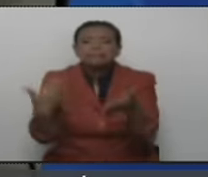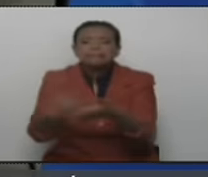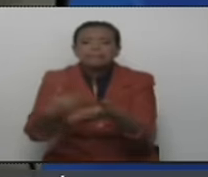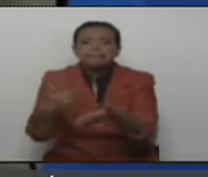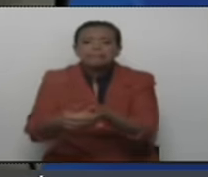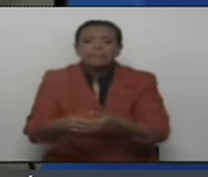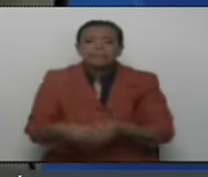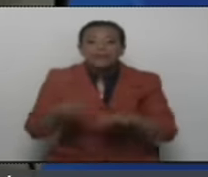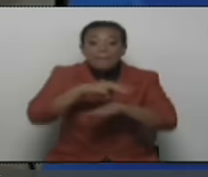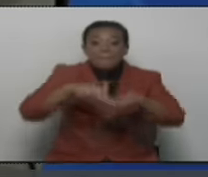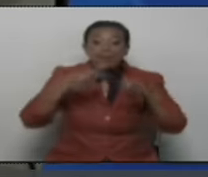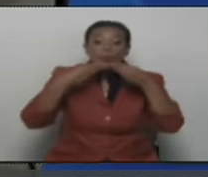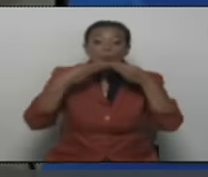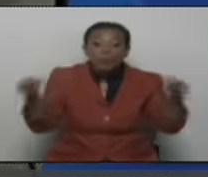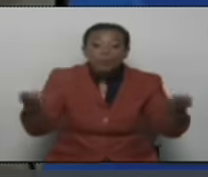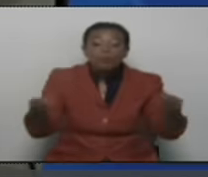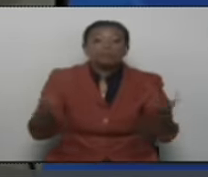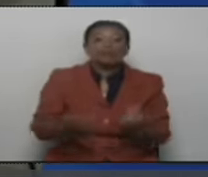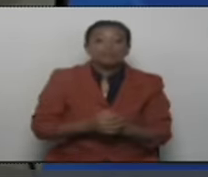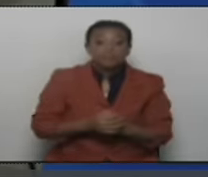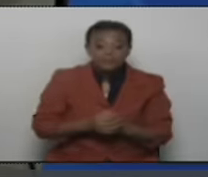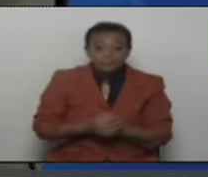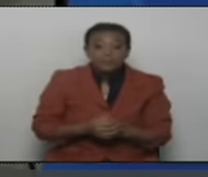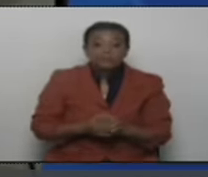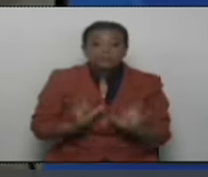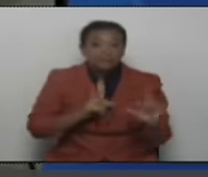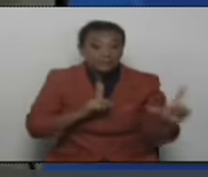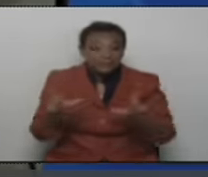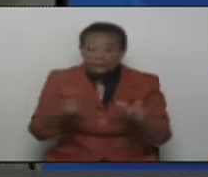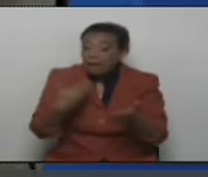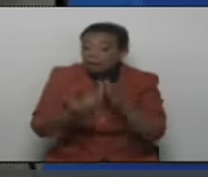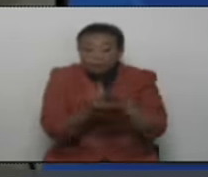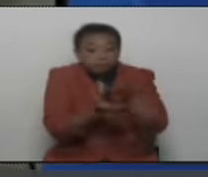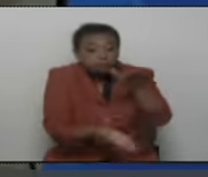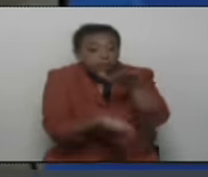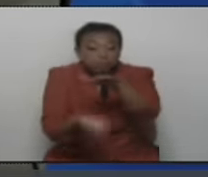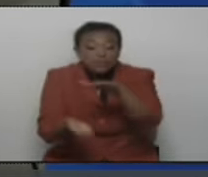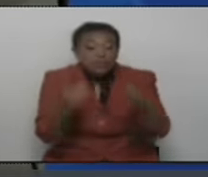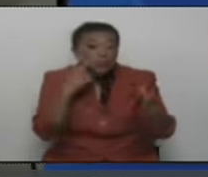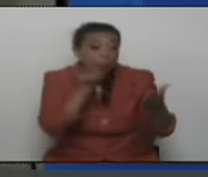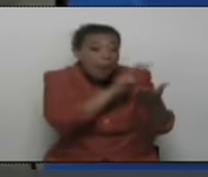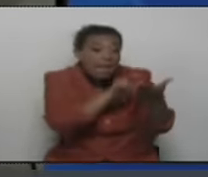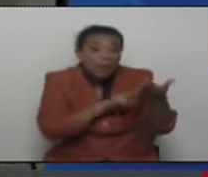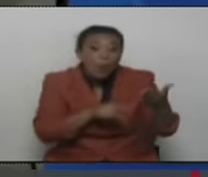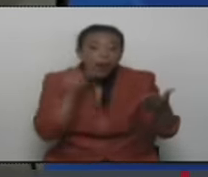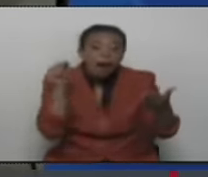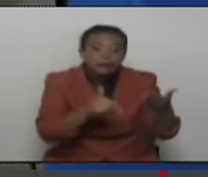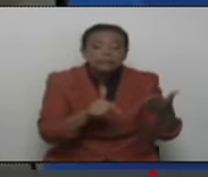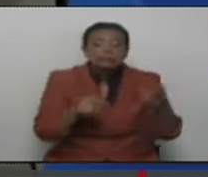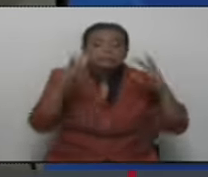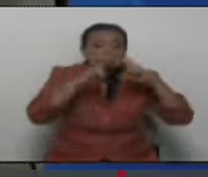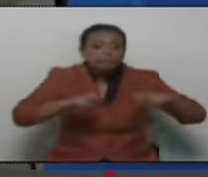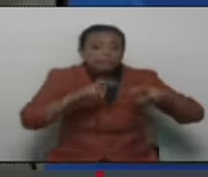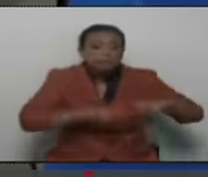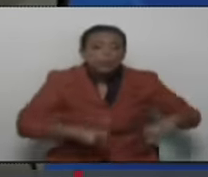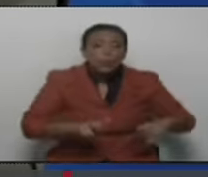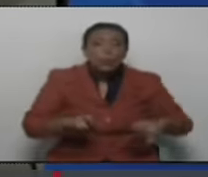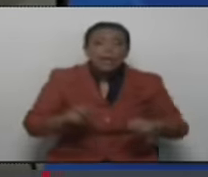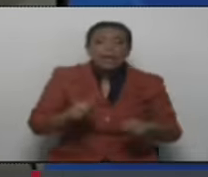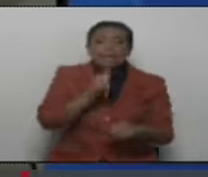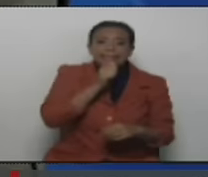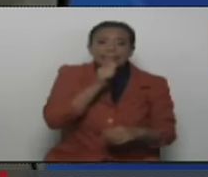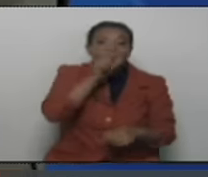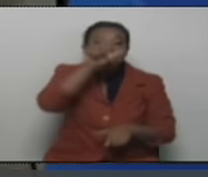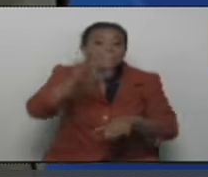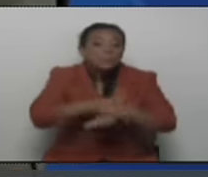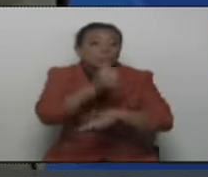del Ministerio Público, y que involucra no solamente a este